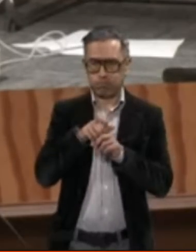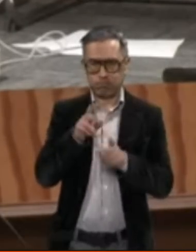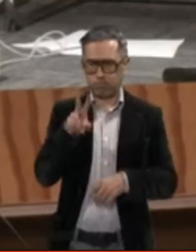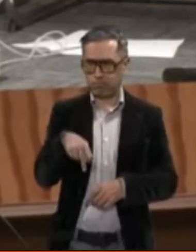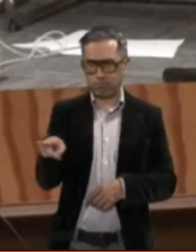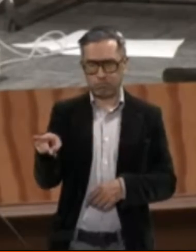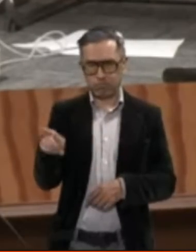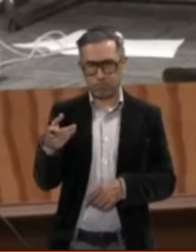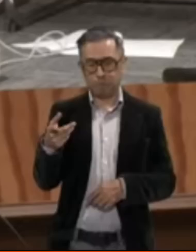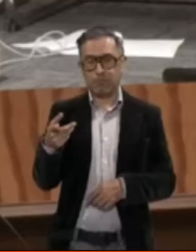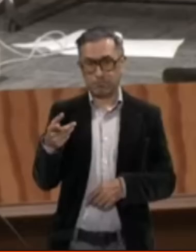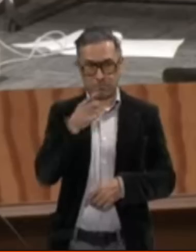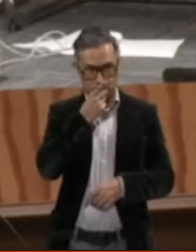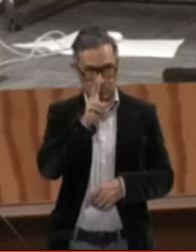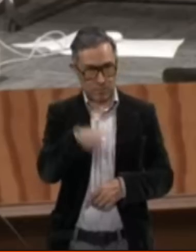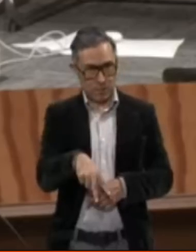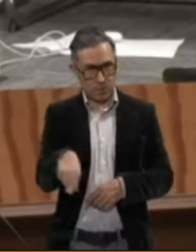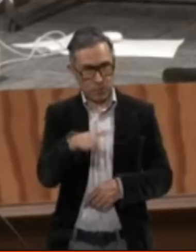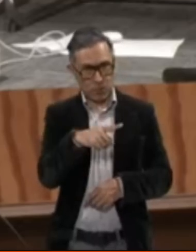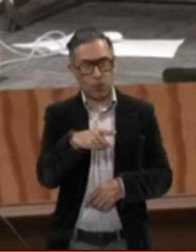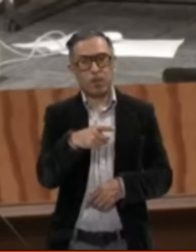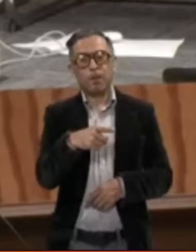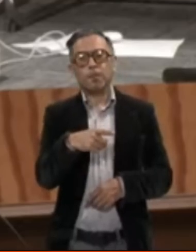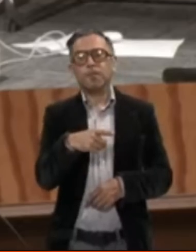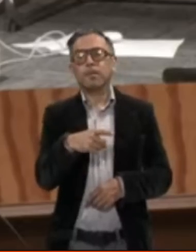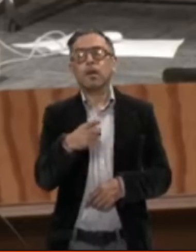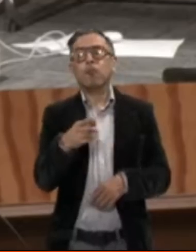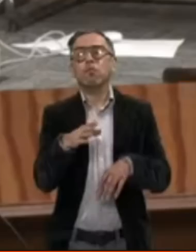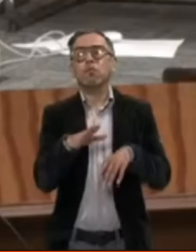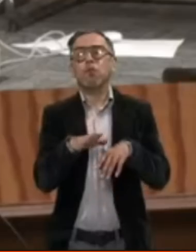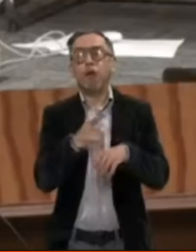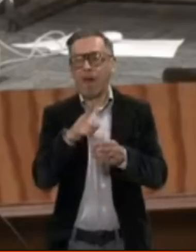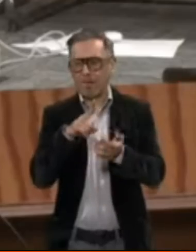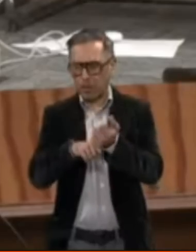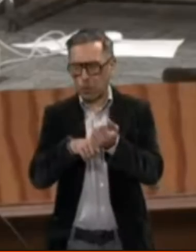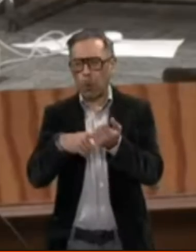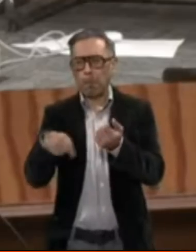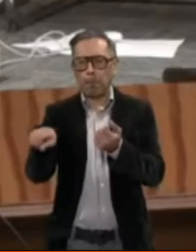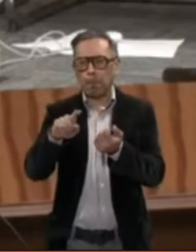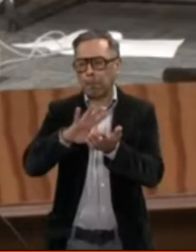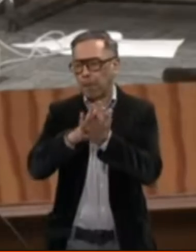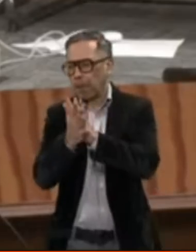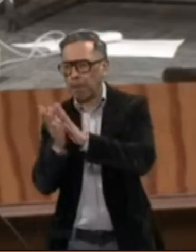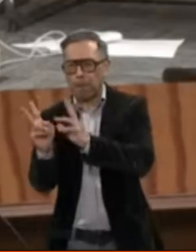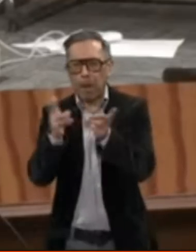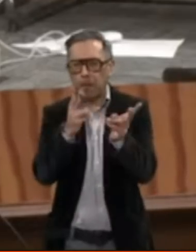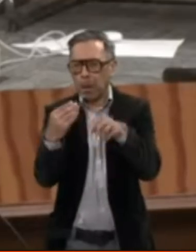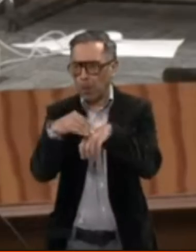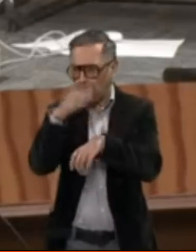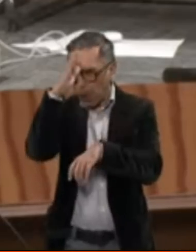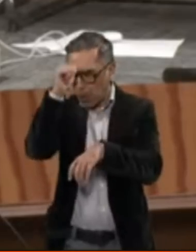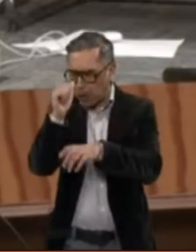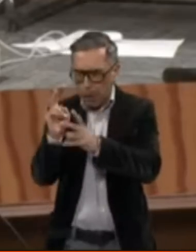a la conservadora. Y lo hemos visto aquí cómo se ponen todos de acuerdo los oradores para